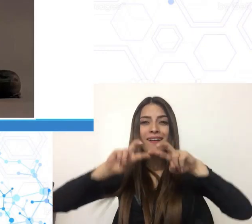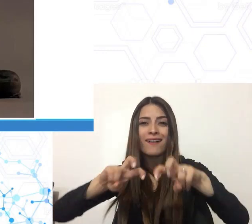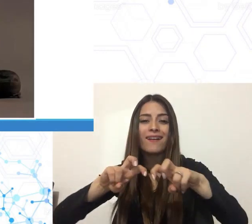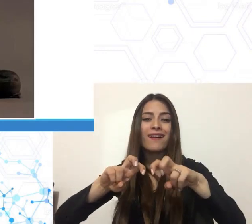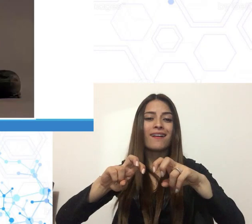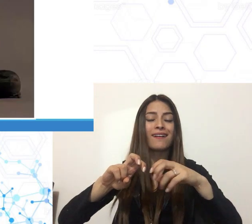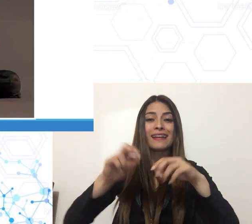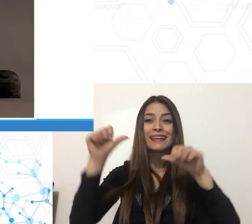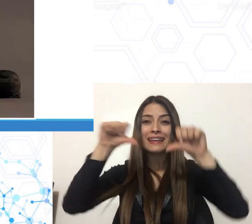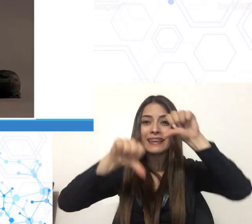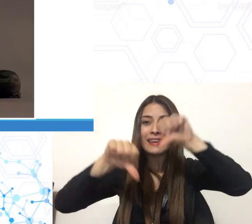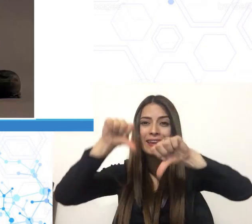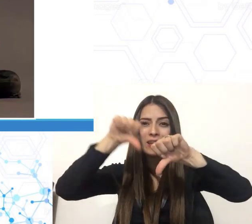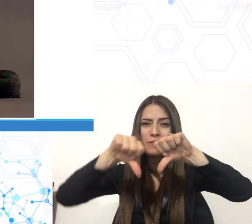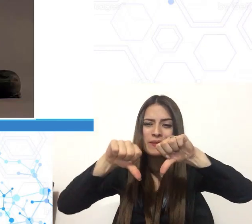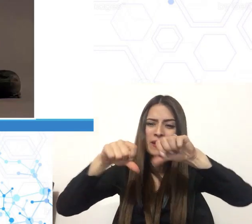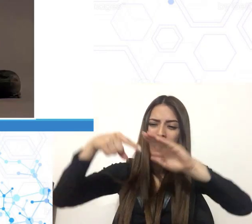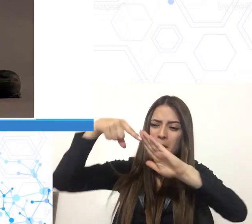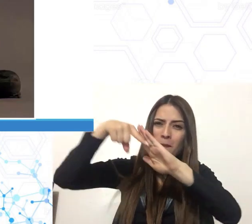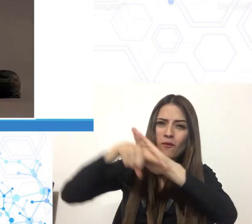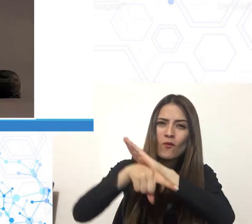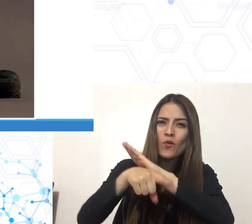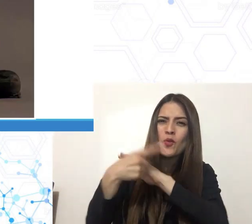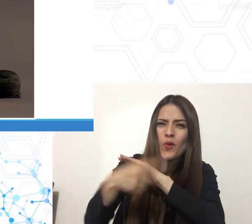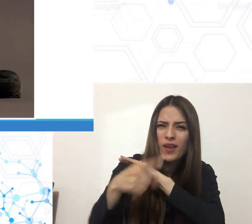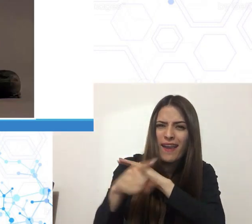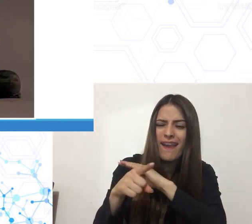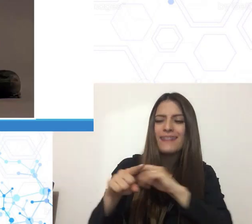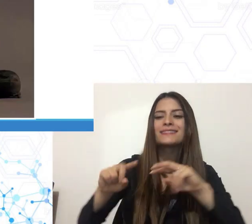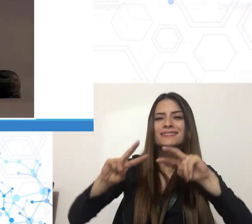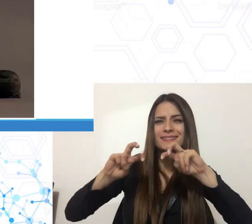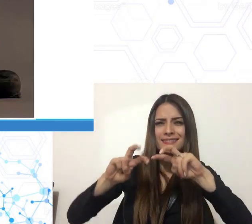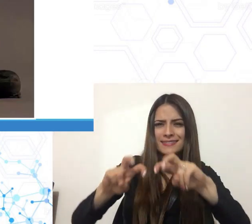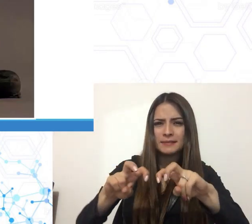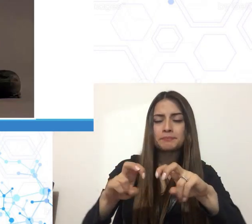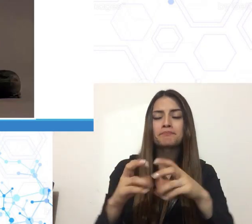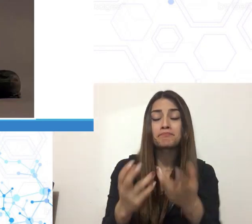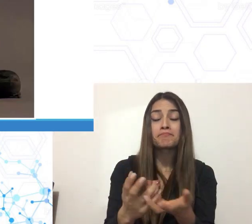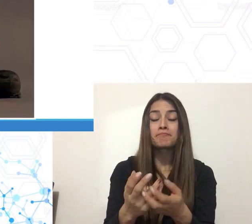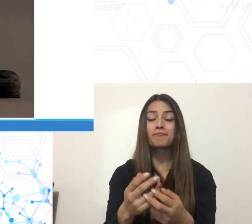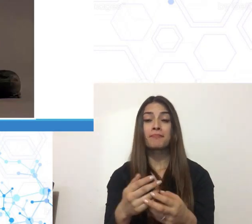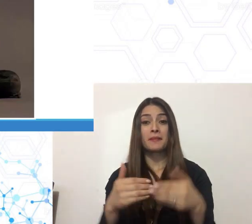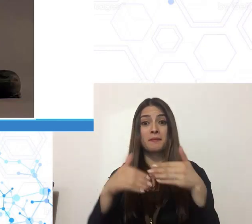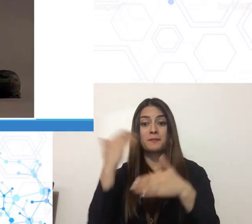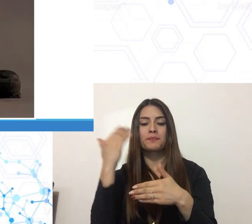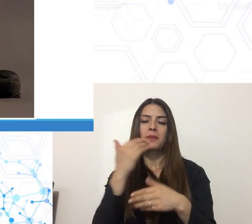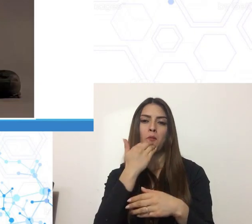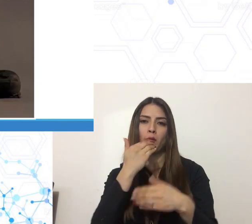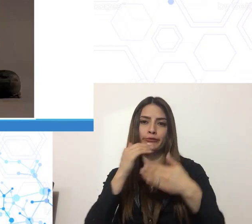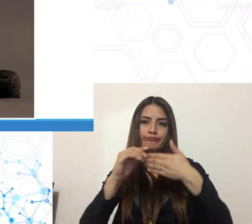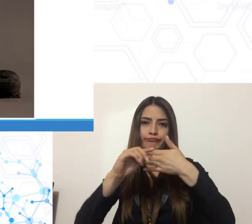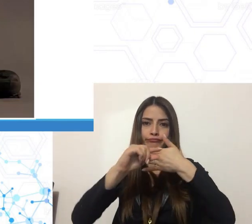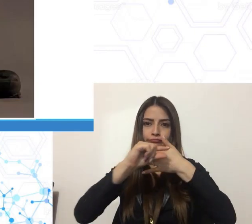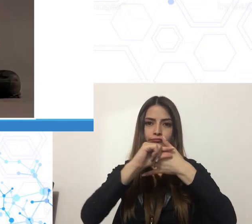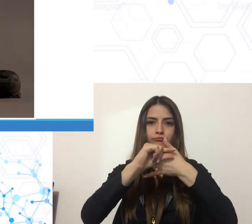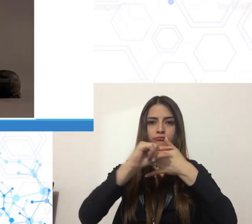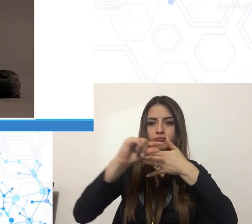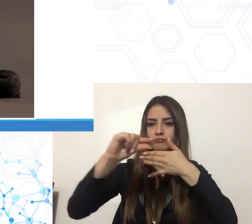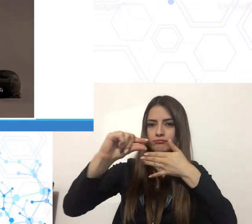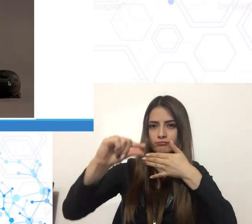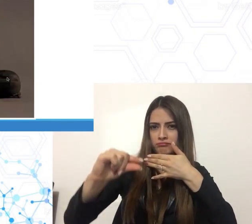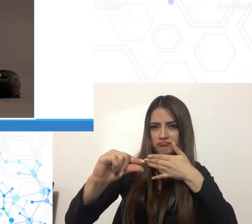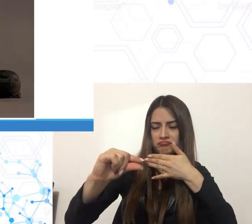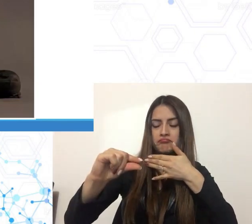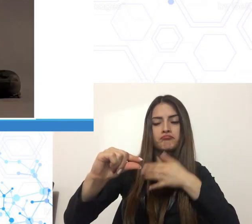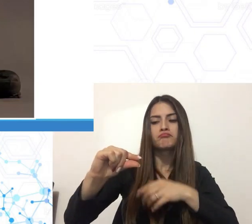lograr concluir sobre cuál era la naturaleza realmente de las sustancias químicas. Entonces la